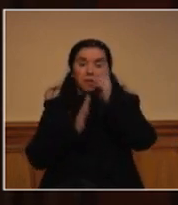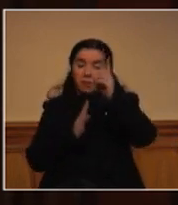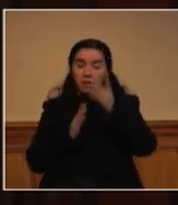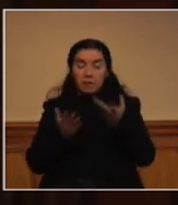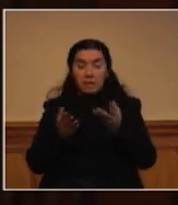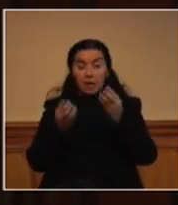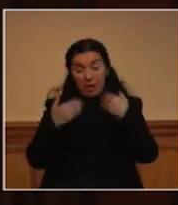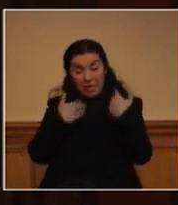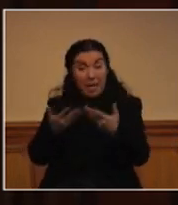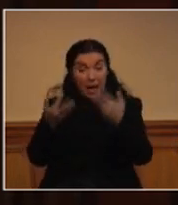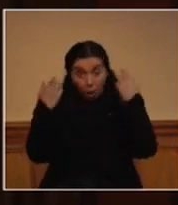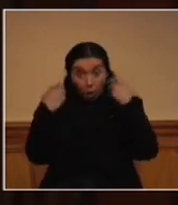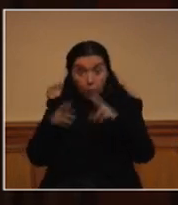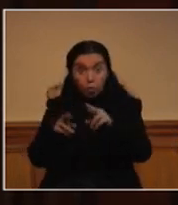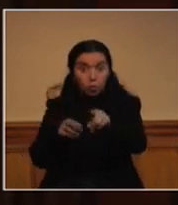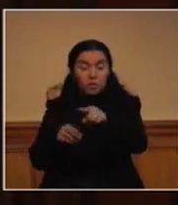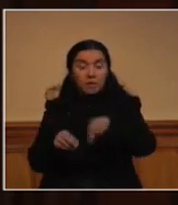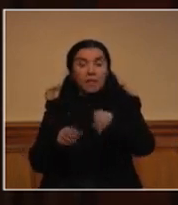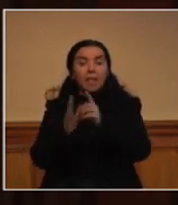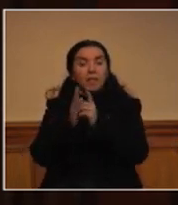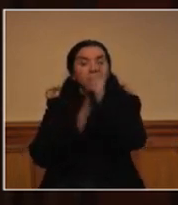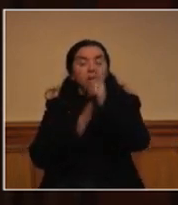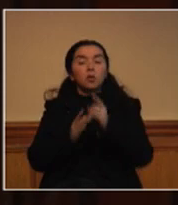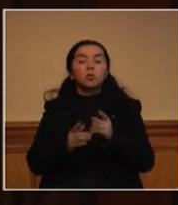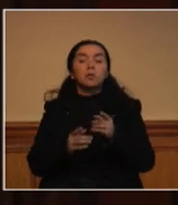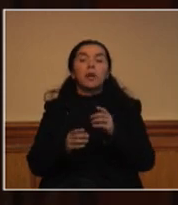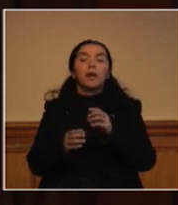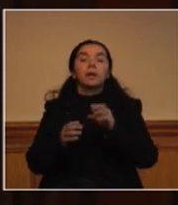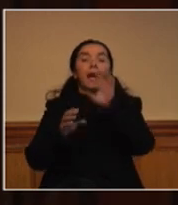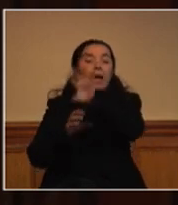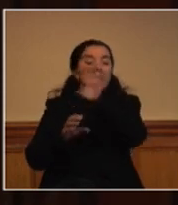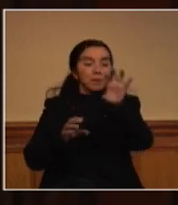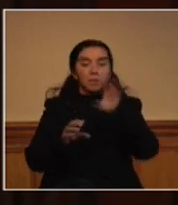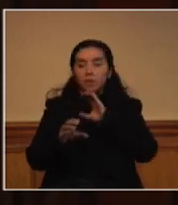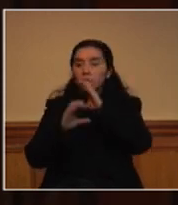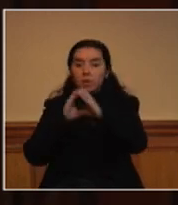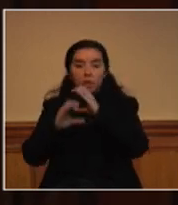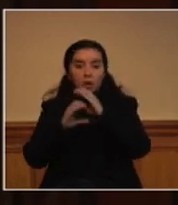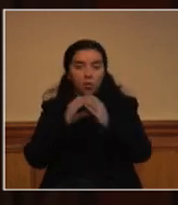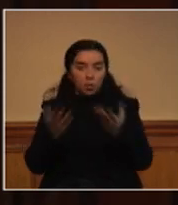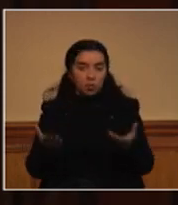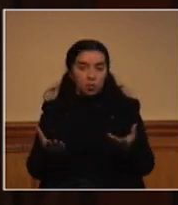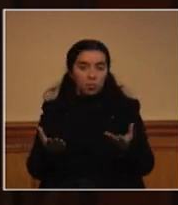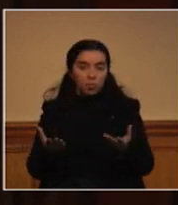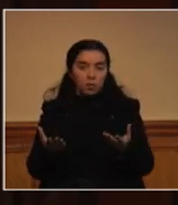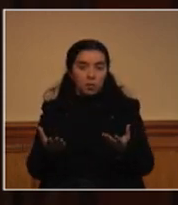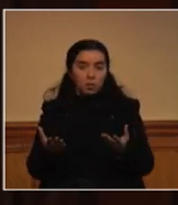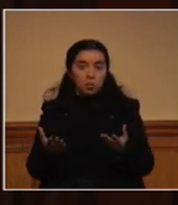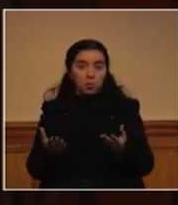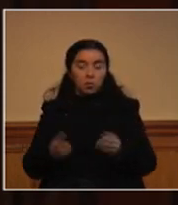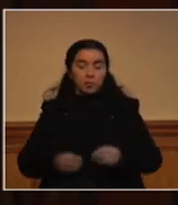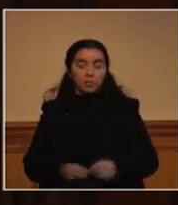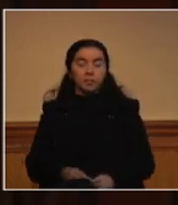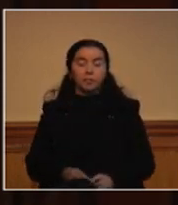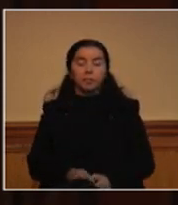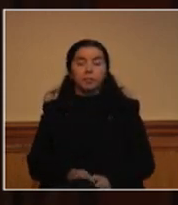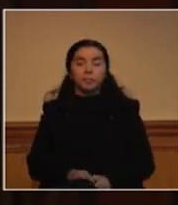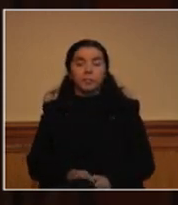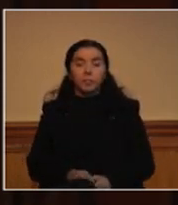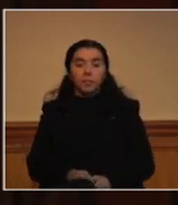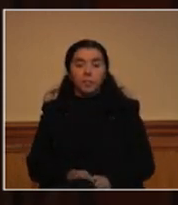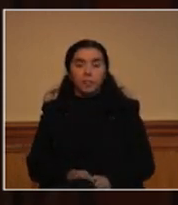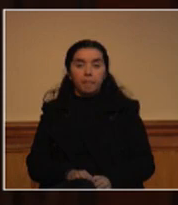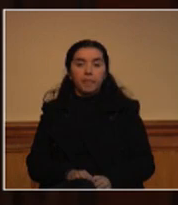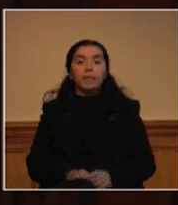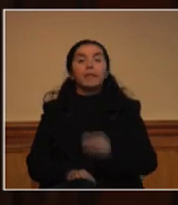la oportunidad de desarrollar esas funciones comunicativas que difícilmente, si no las estructuramos, las van a desarrollar.